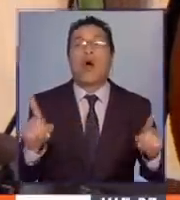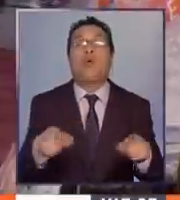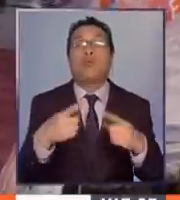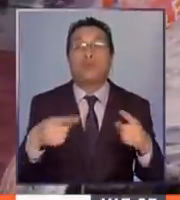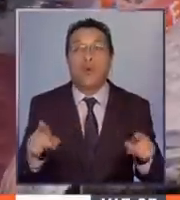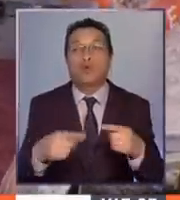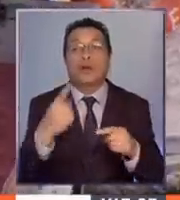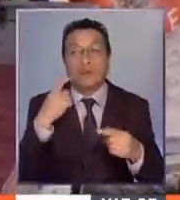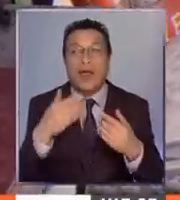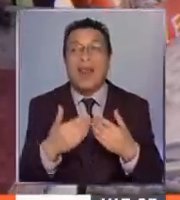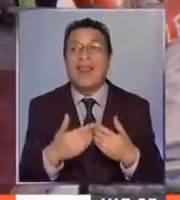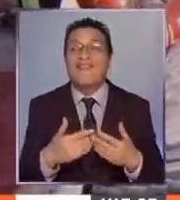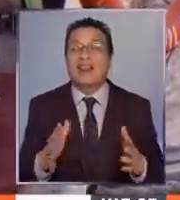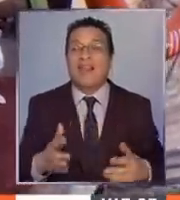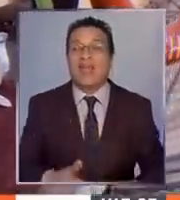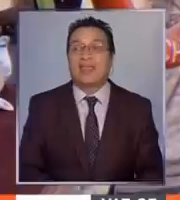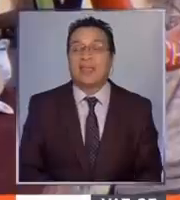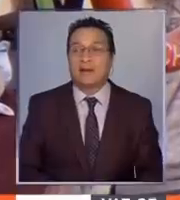Vartan.